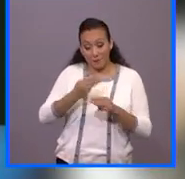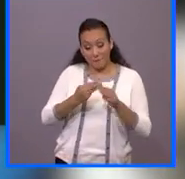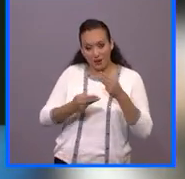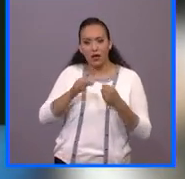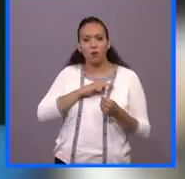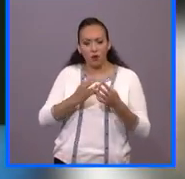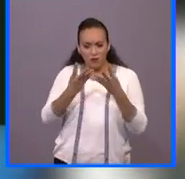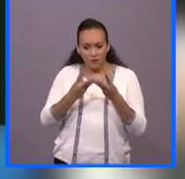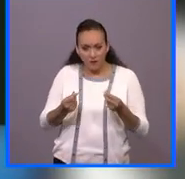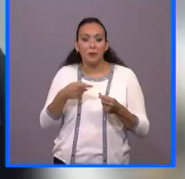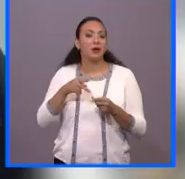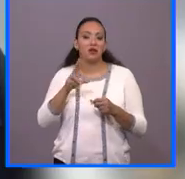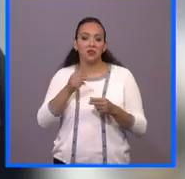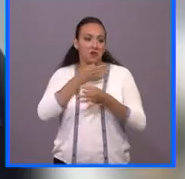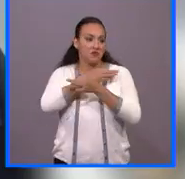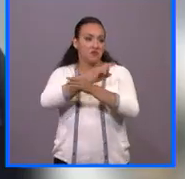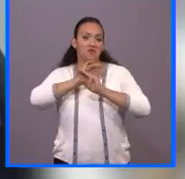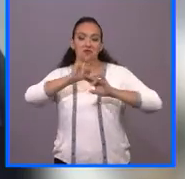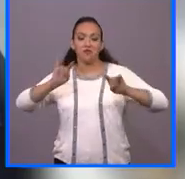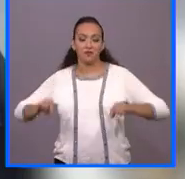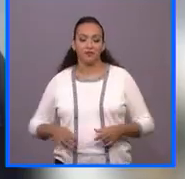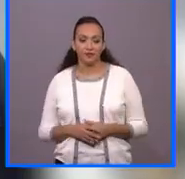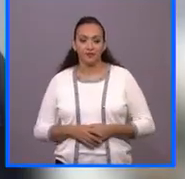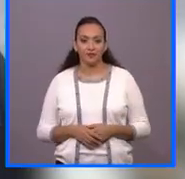vulnerado el principio de equidad en la contienda.